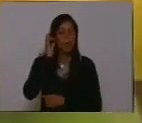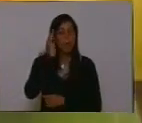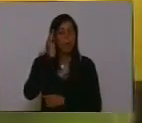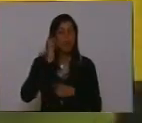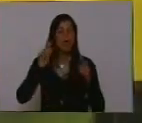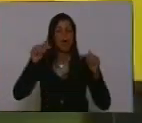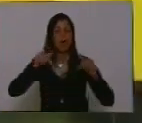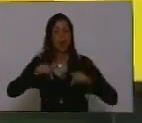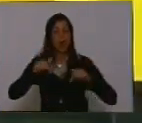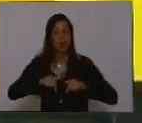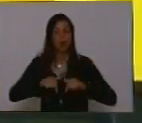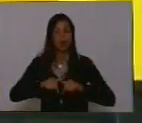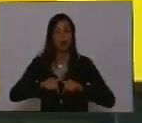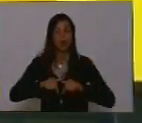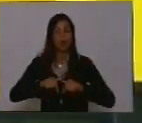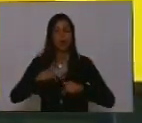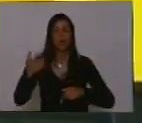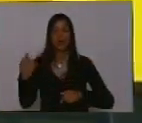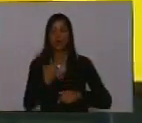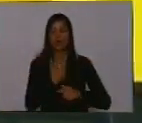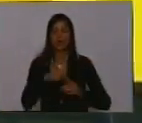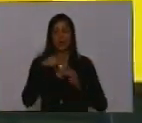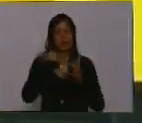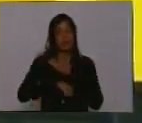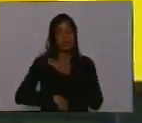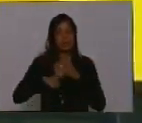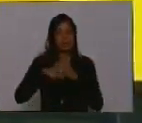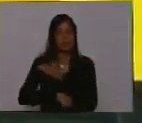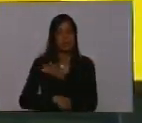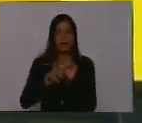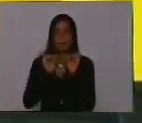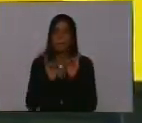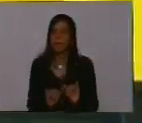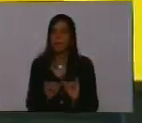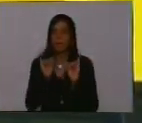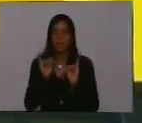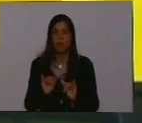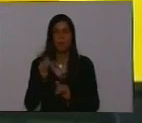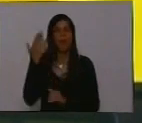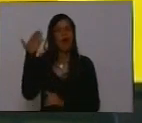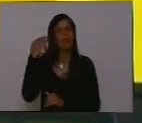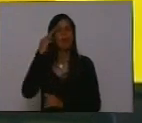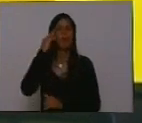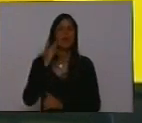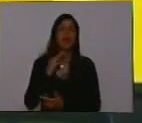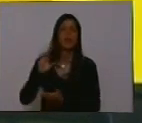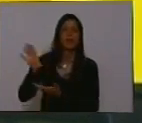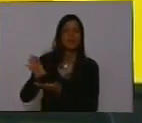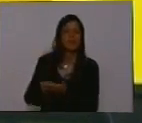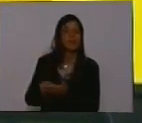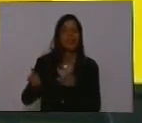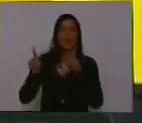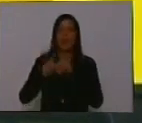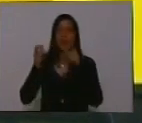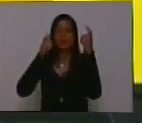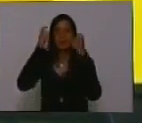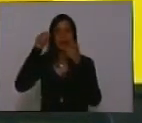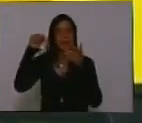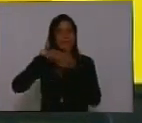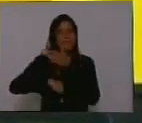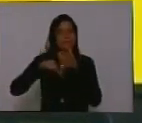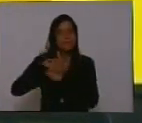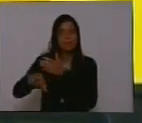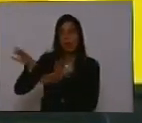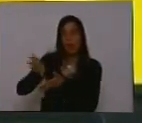hoy nuestra lucha sigue siendo la misma de Bolívar y la misma de Chávez, y es